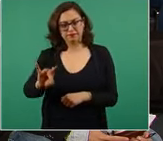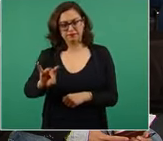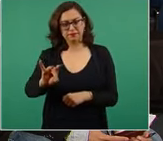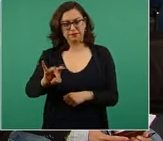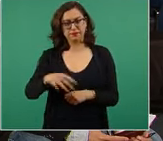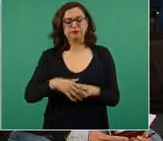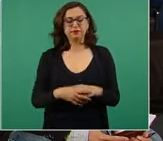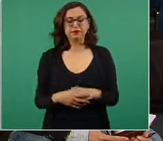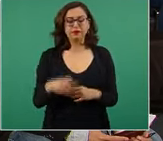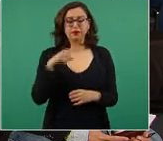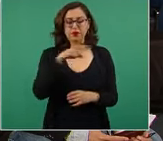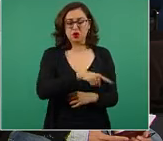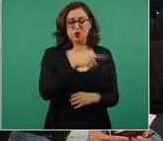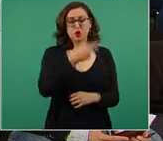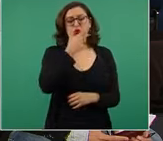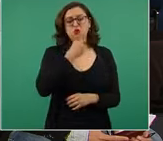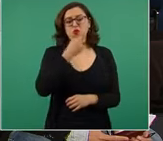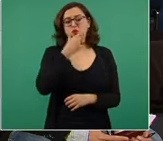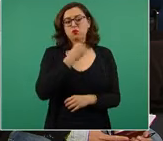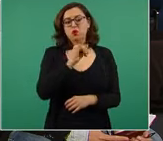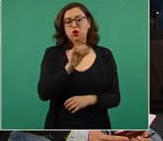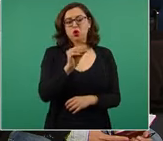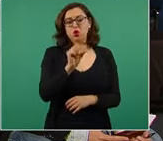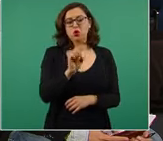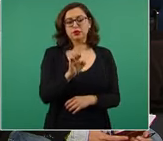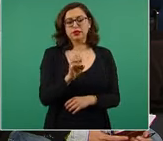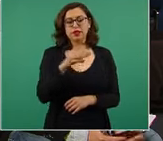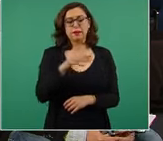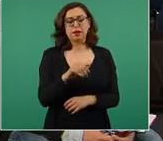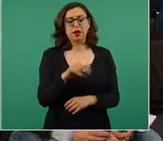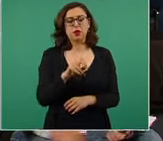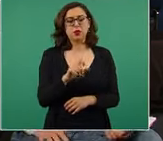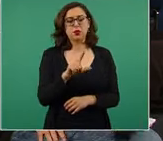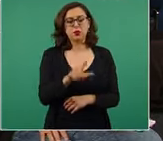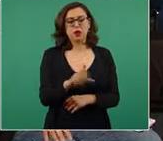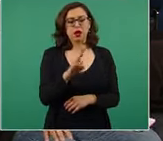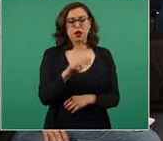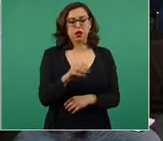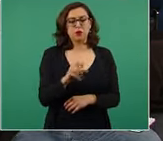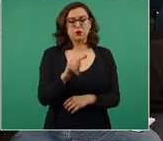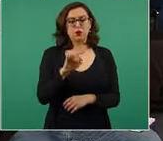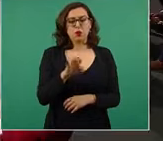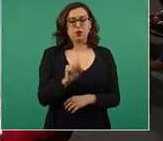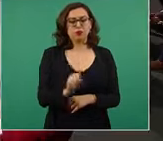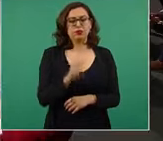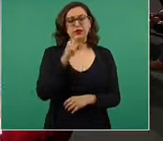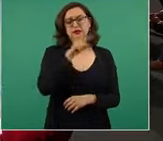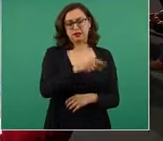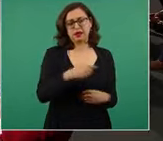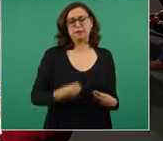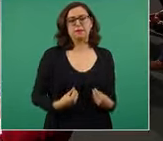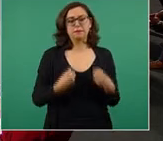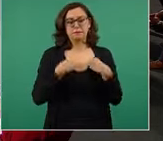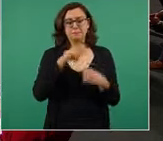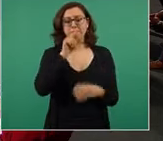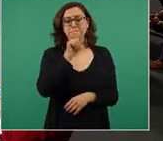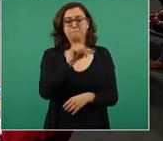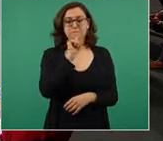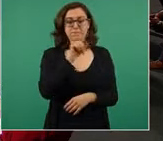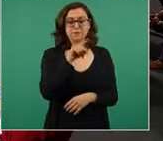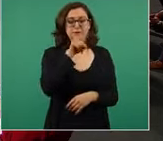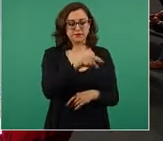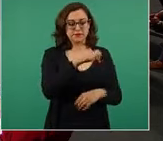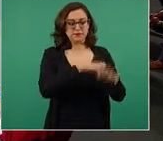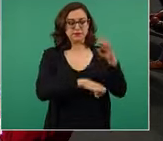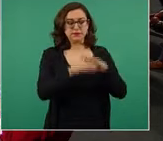el señor José Manuel Montes Velador en Jalisco tiene este emporio, es un emporio, hay que ver